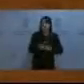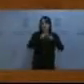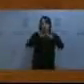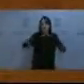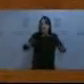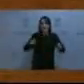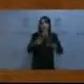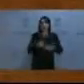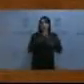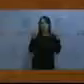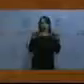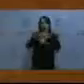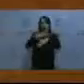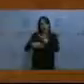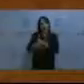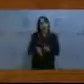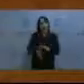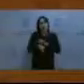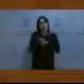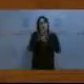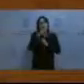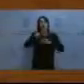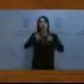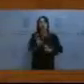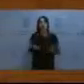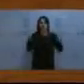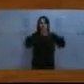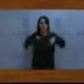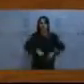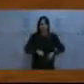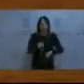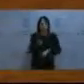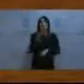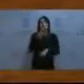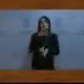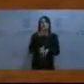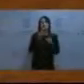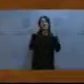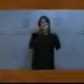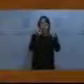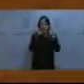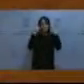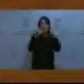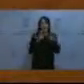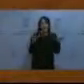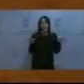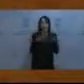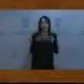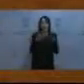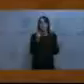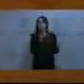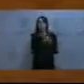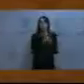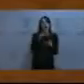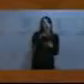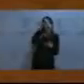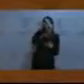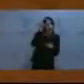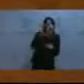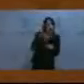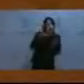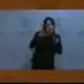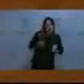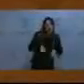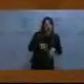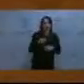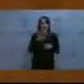gestionaron SOGEPSA para llevarlas a la ruina. Procuren, por supuesto, no escuchar nunca a la oposición, quejarse del control que efectúan